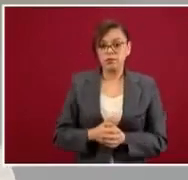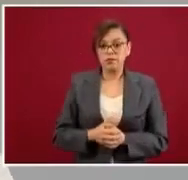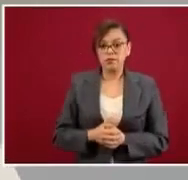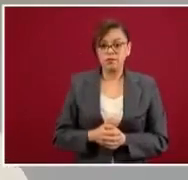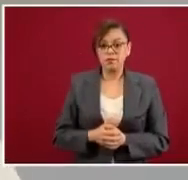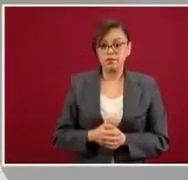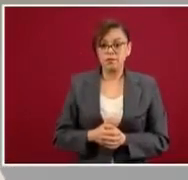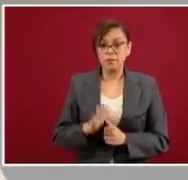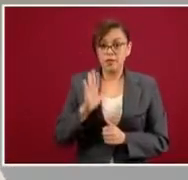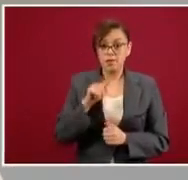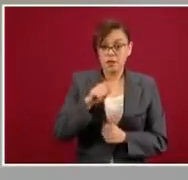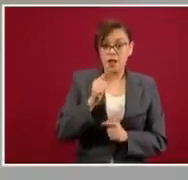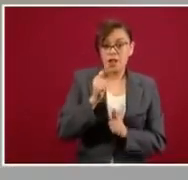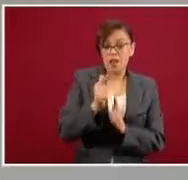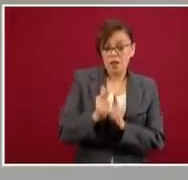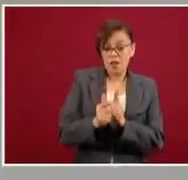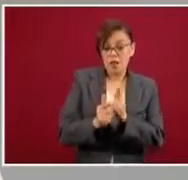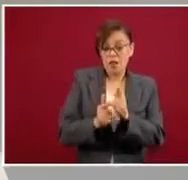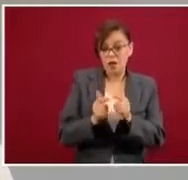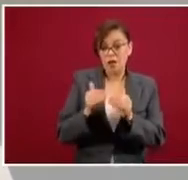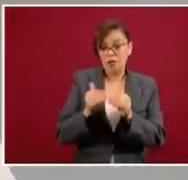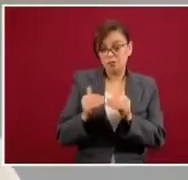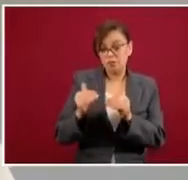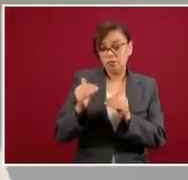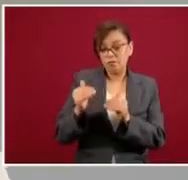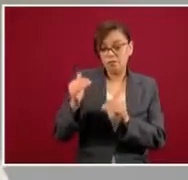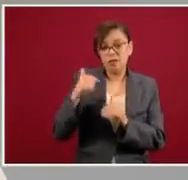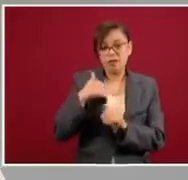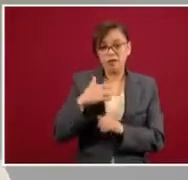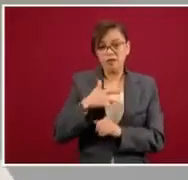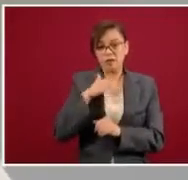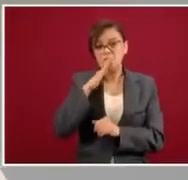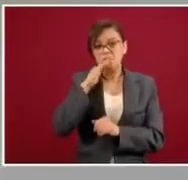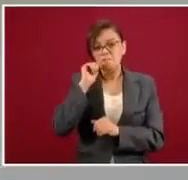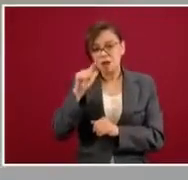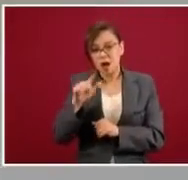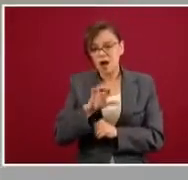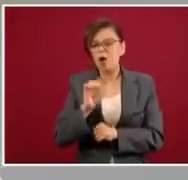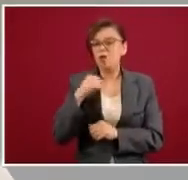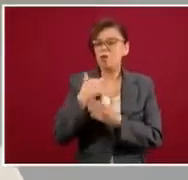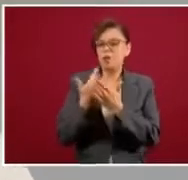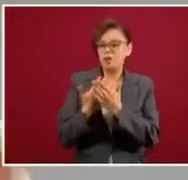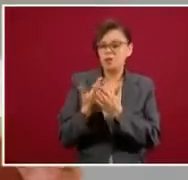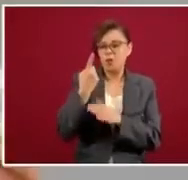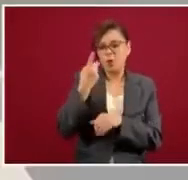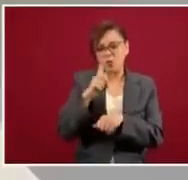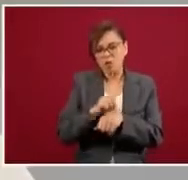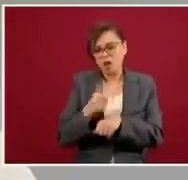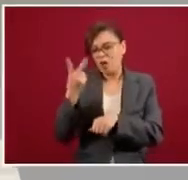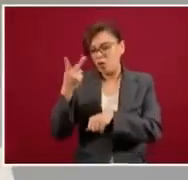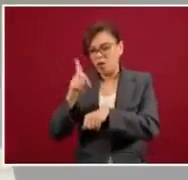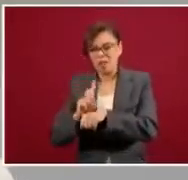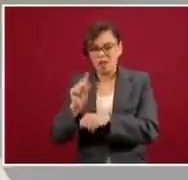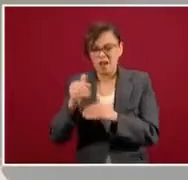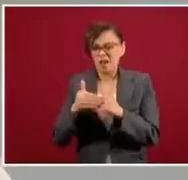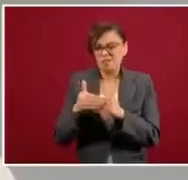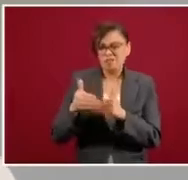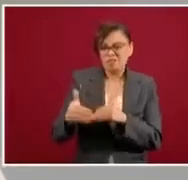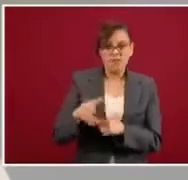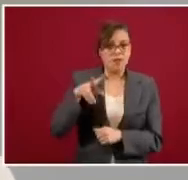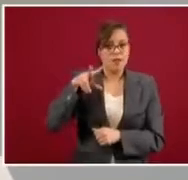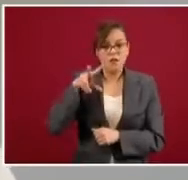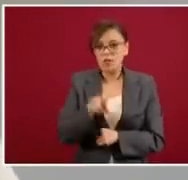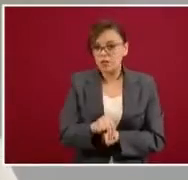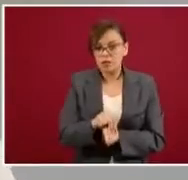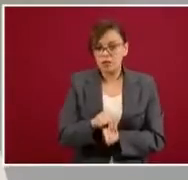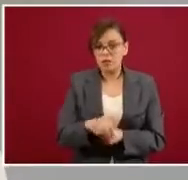que lentamente me voy sintiendo cada vez más mal y mejor me espero un día o dos. No. En el momento que una